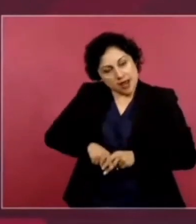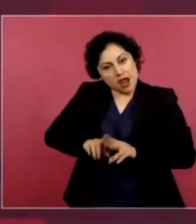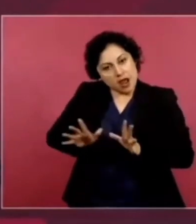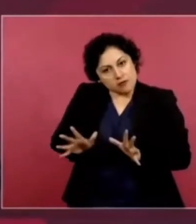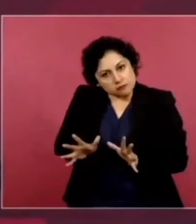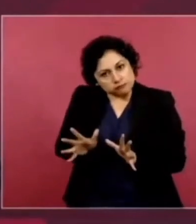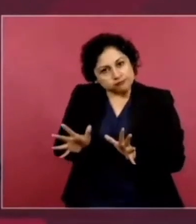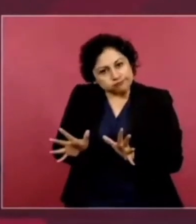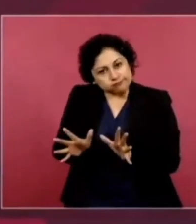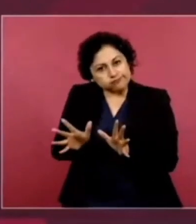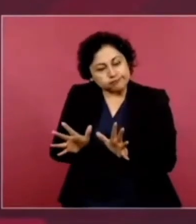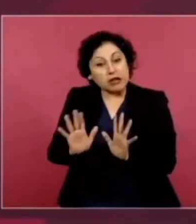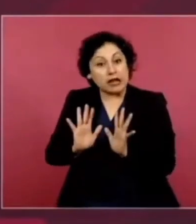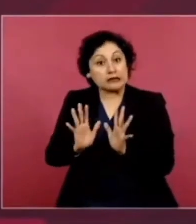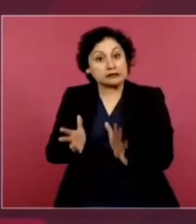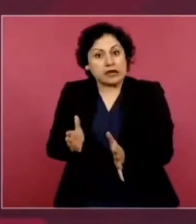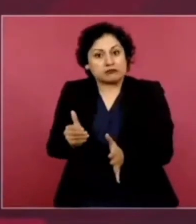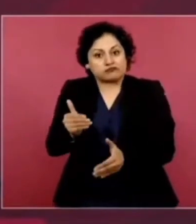Y hay que estar